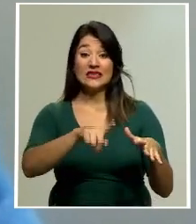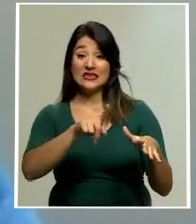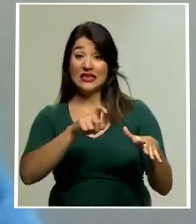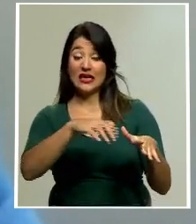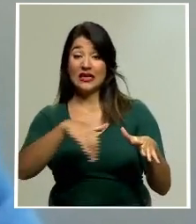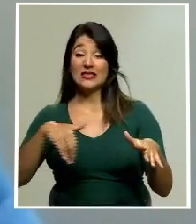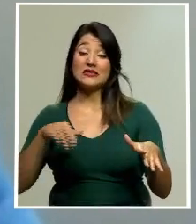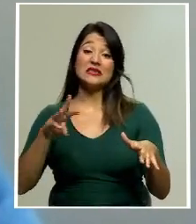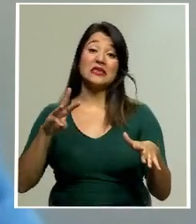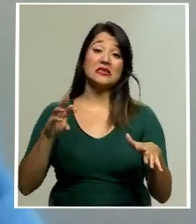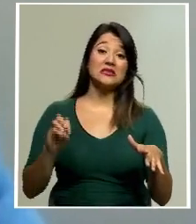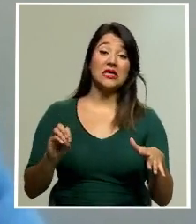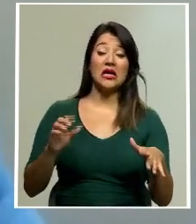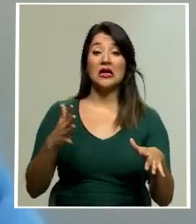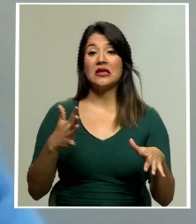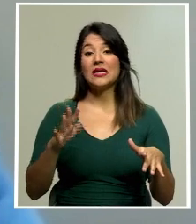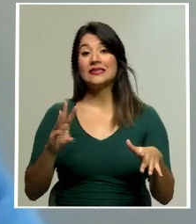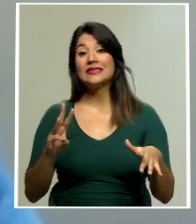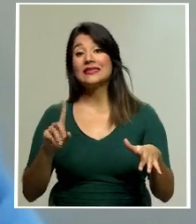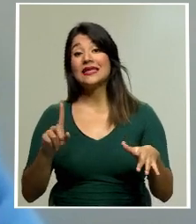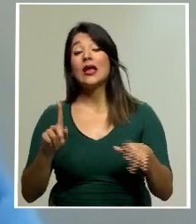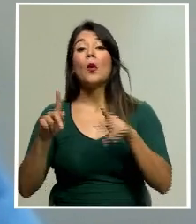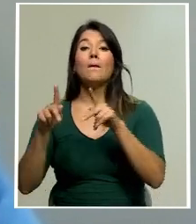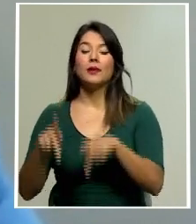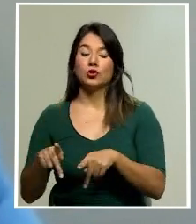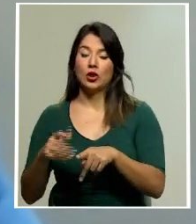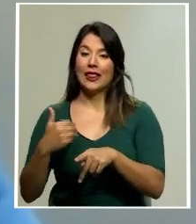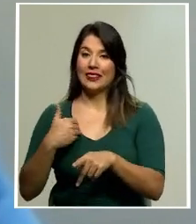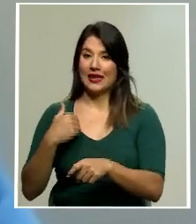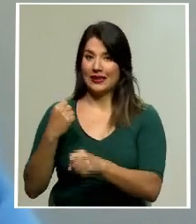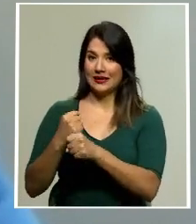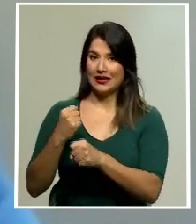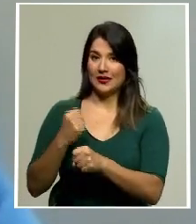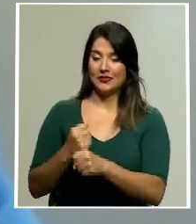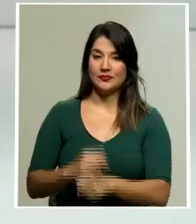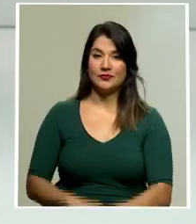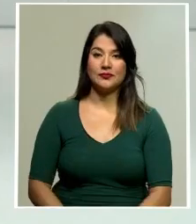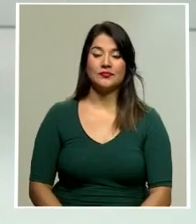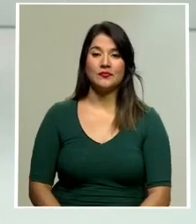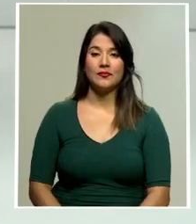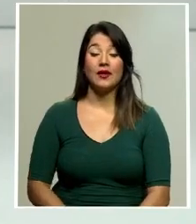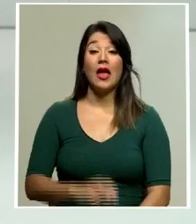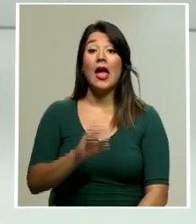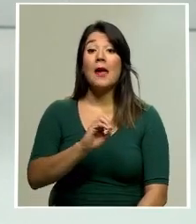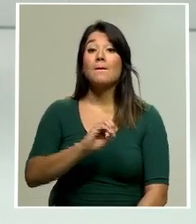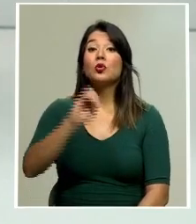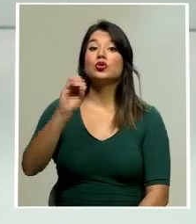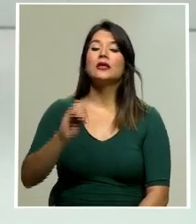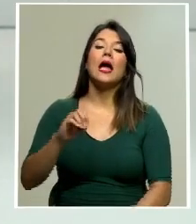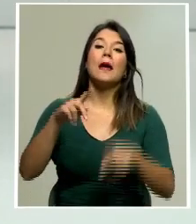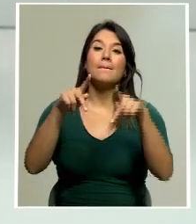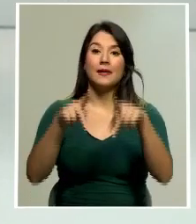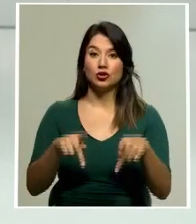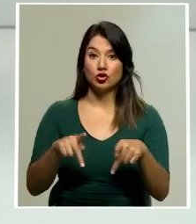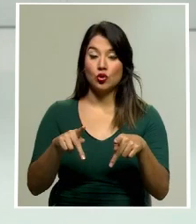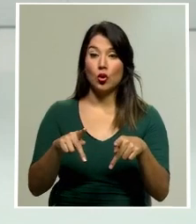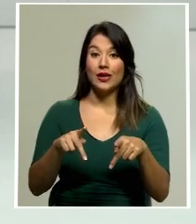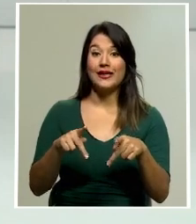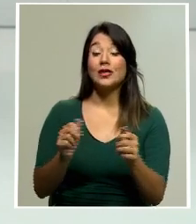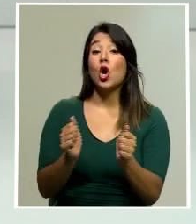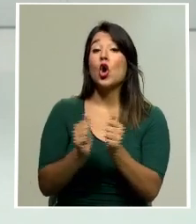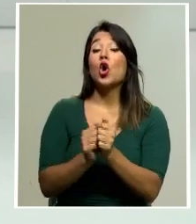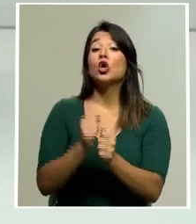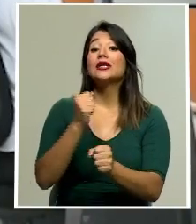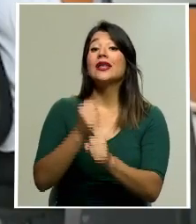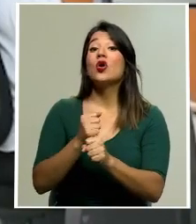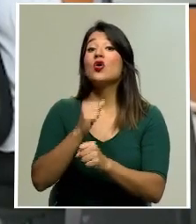están participando de cada 100 en el mercado laboral. El porcentaje de las personas en subempleo, es decir,